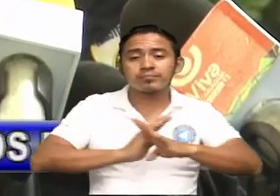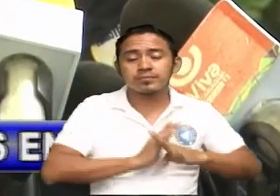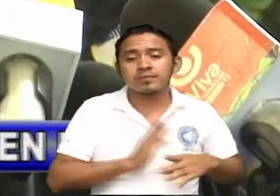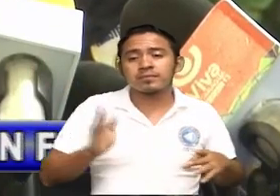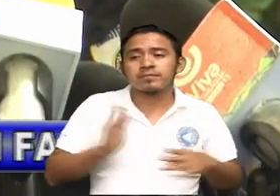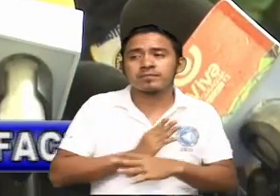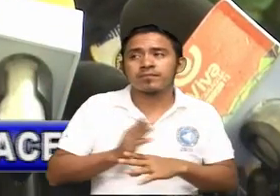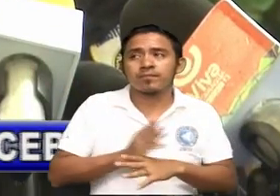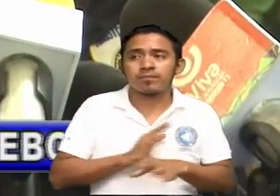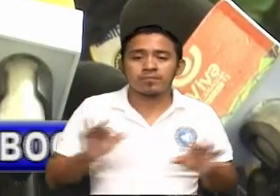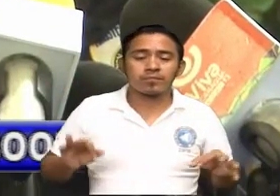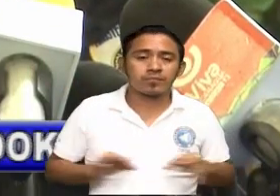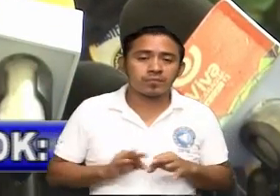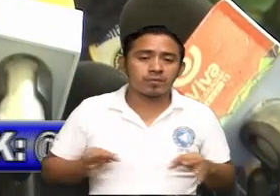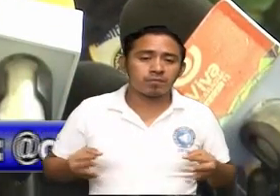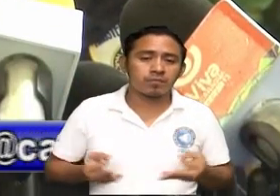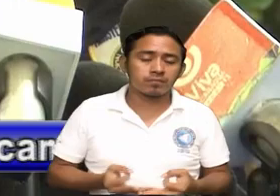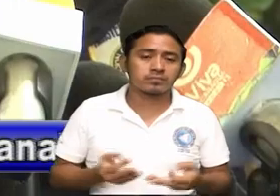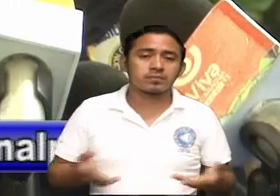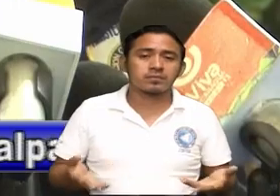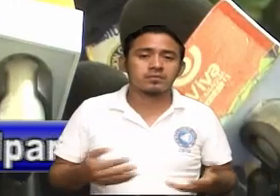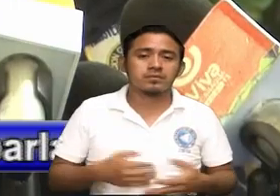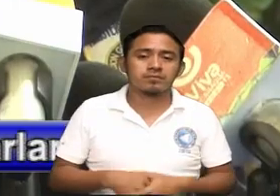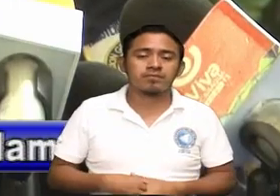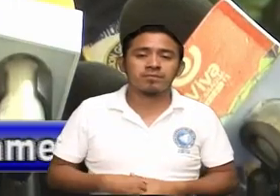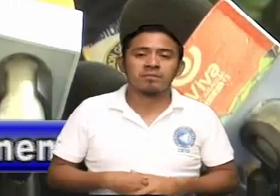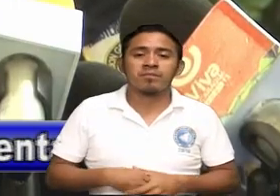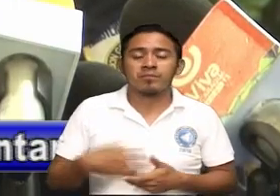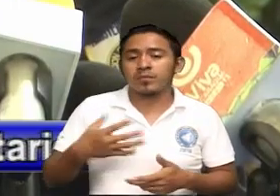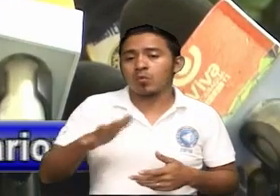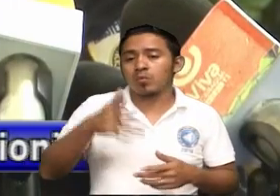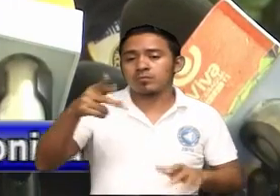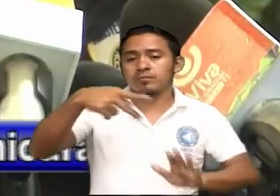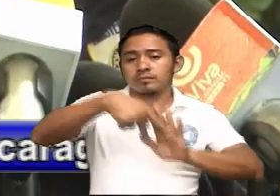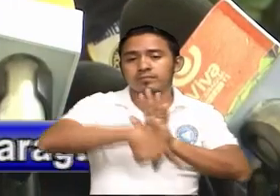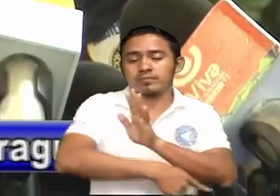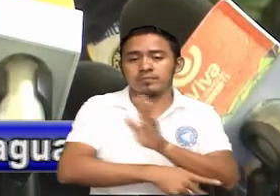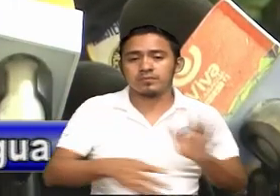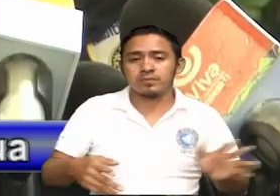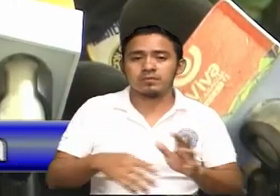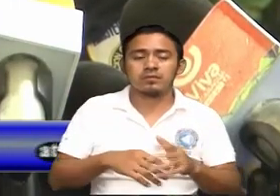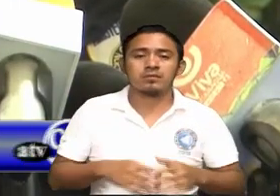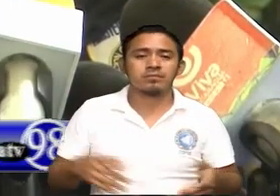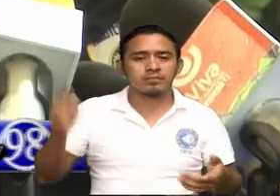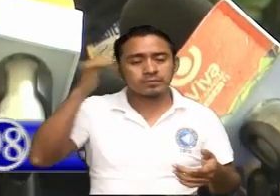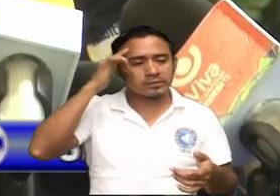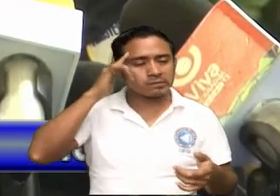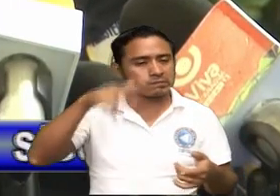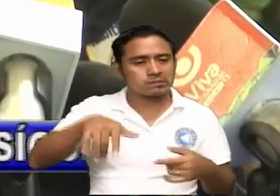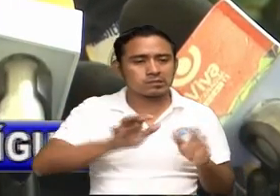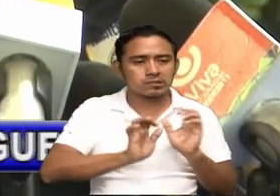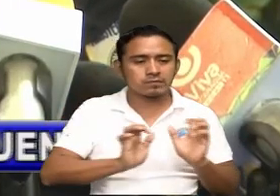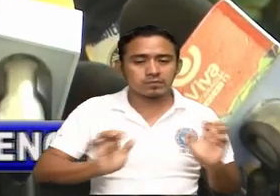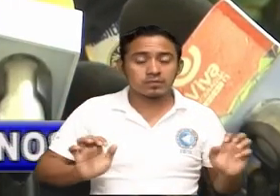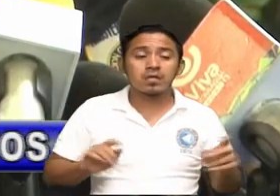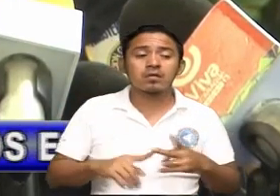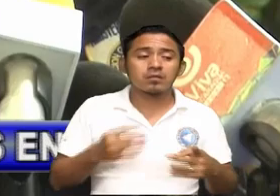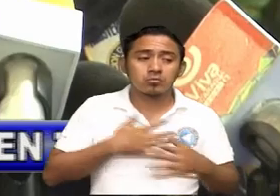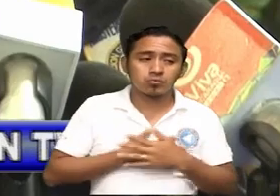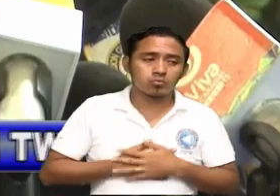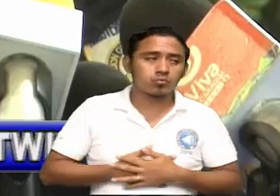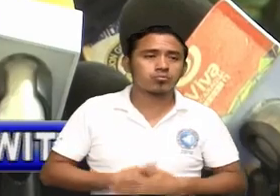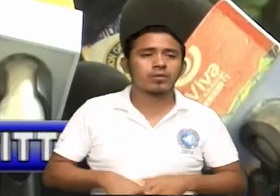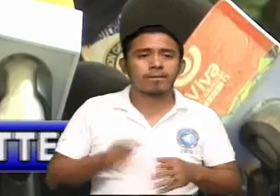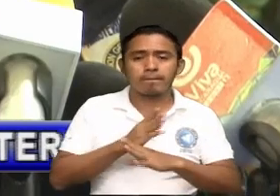familia nicaragüense y aquellos que nos visitan de otras nacionalidades, pensando en los niños que disfruten en paz,